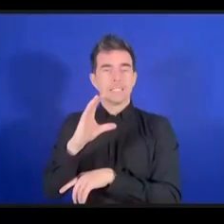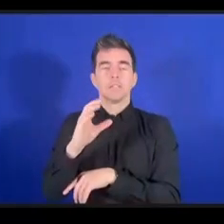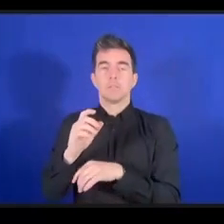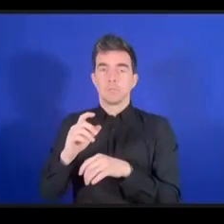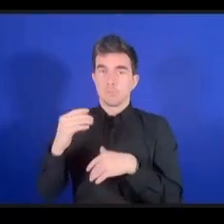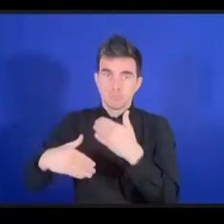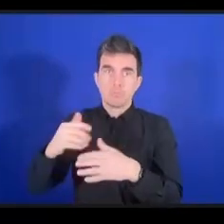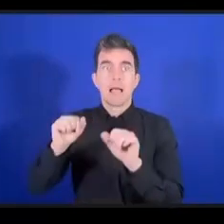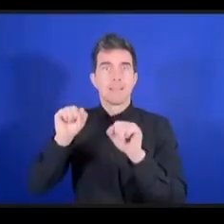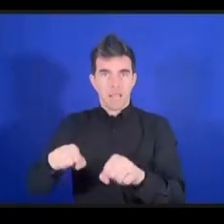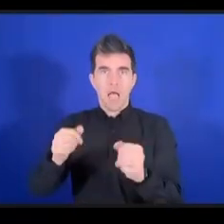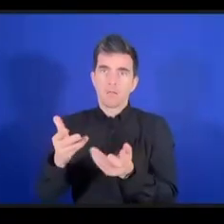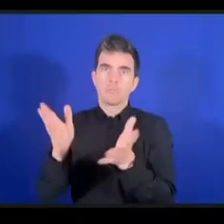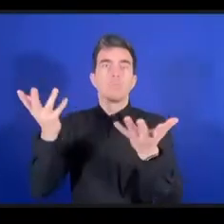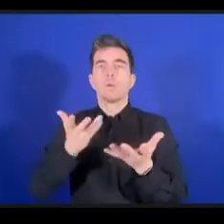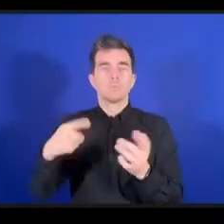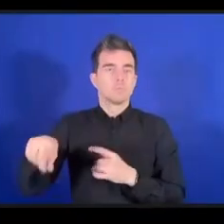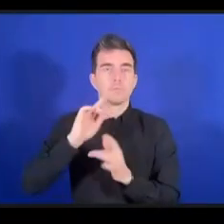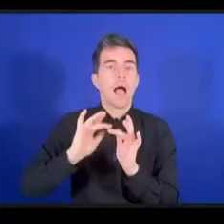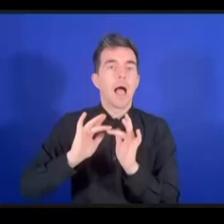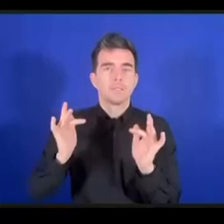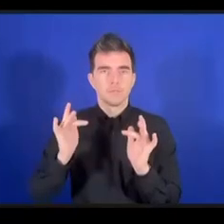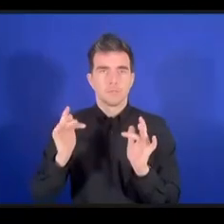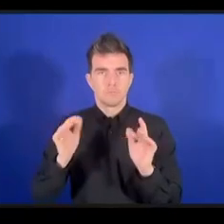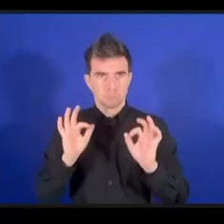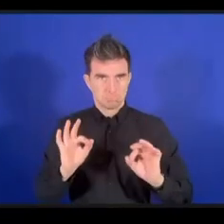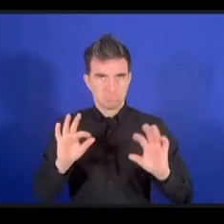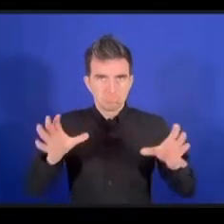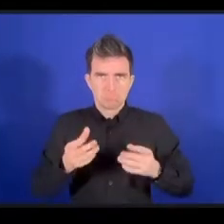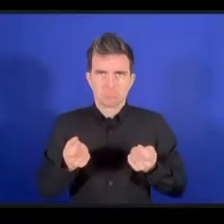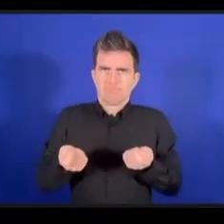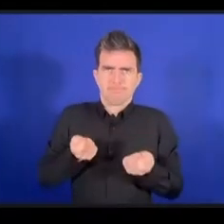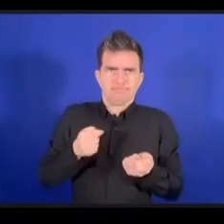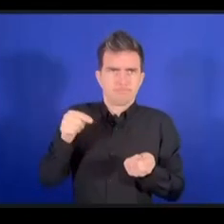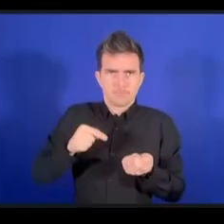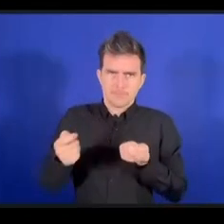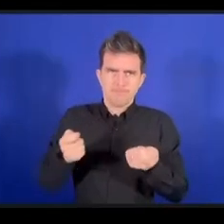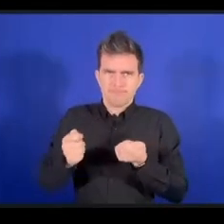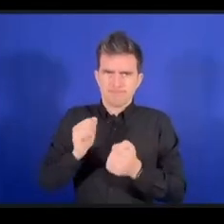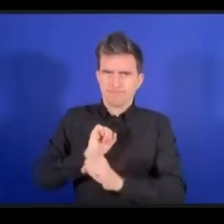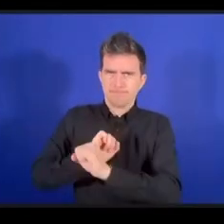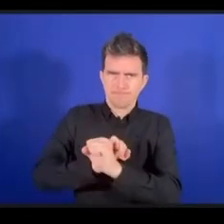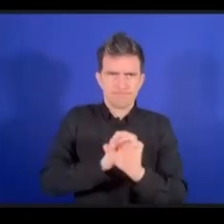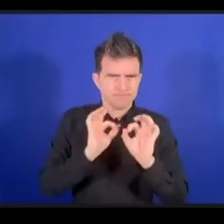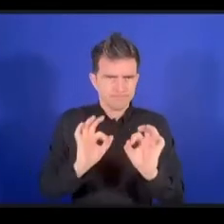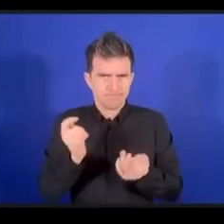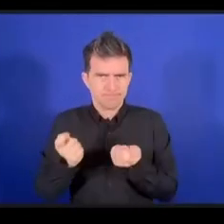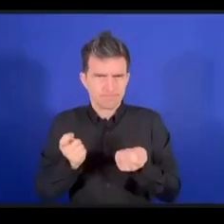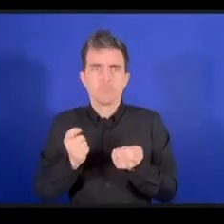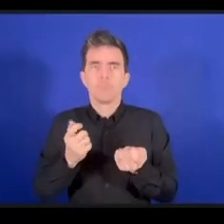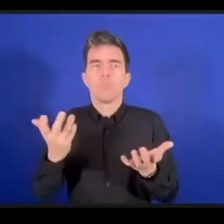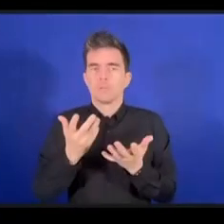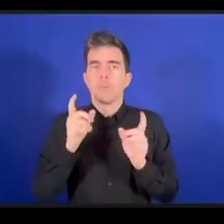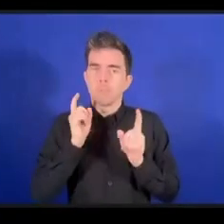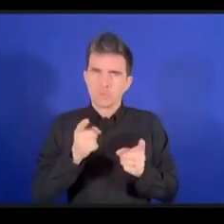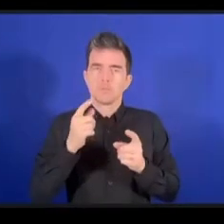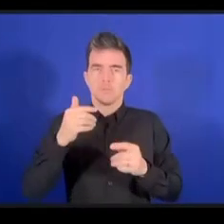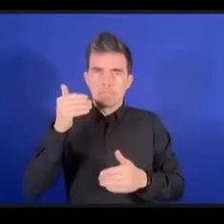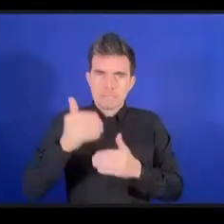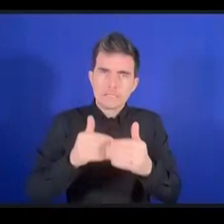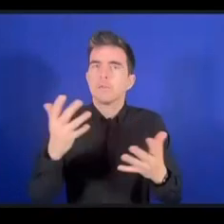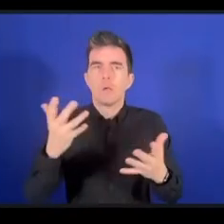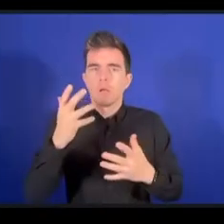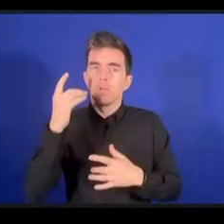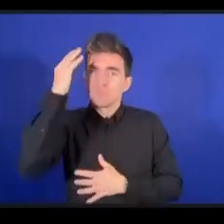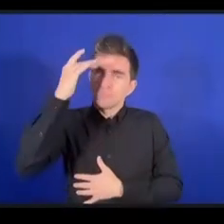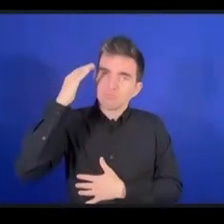de práctica reflexiva es decir un espacio en donde analizamos de manera crítica que est ocurriendo pero en